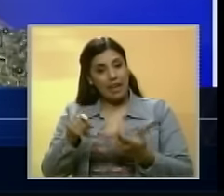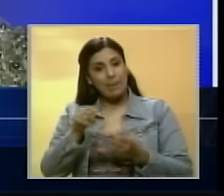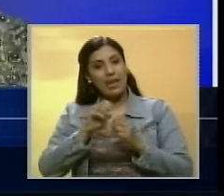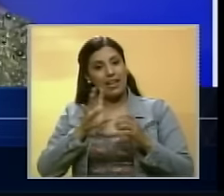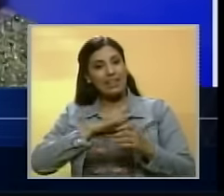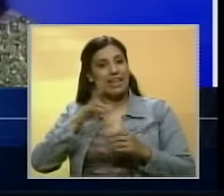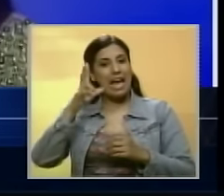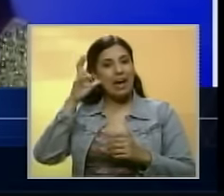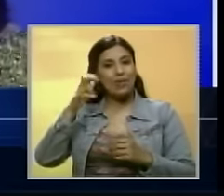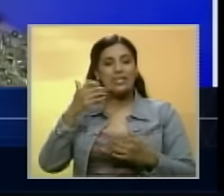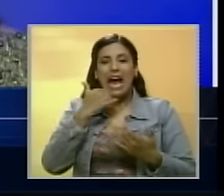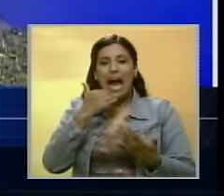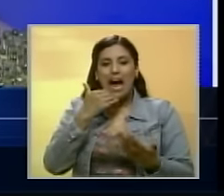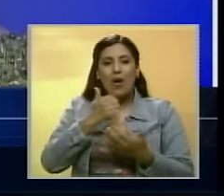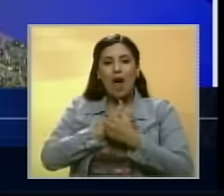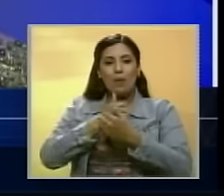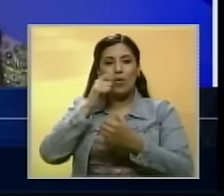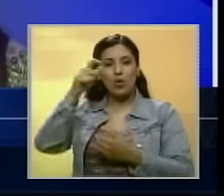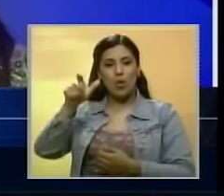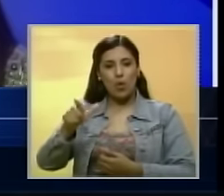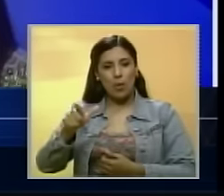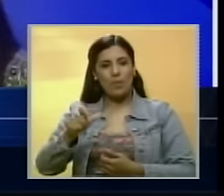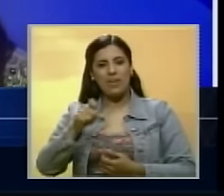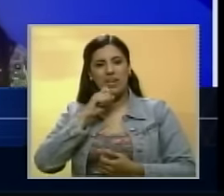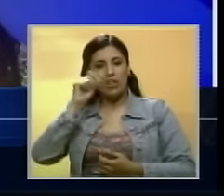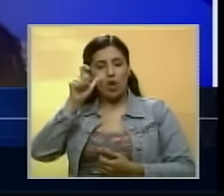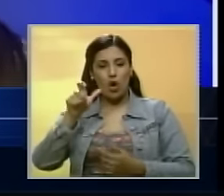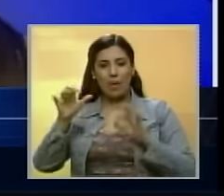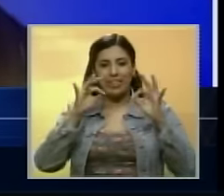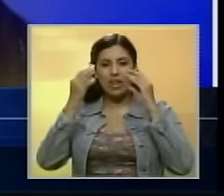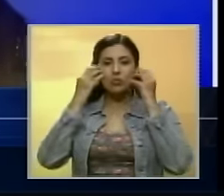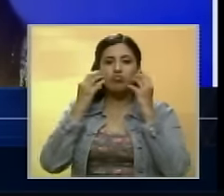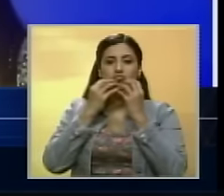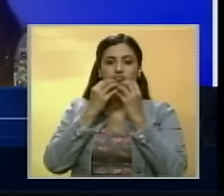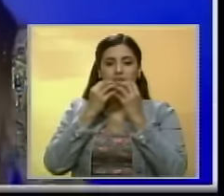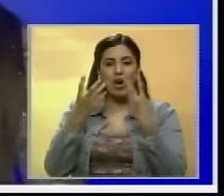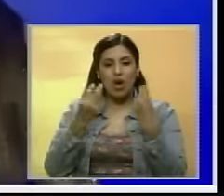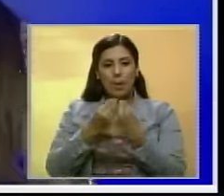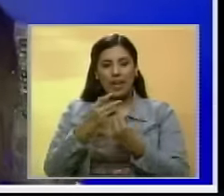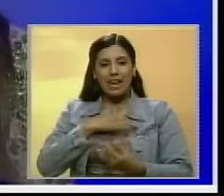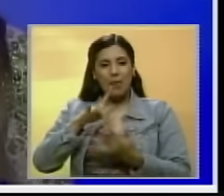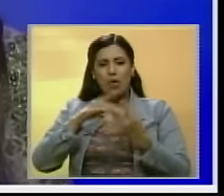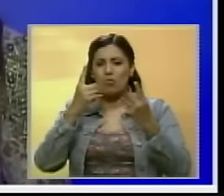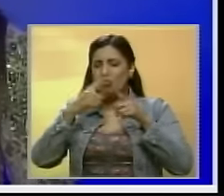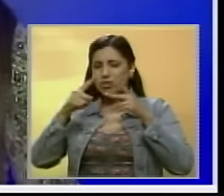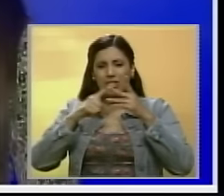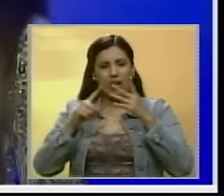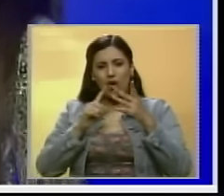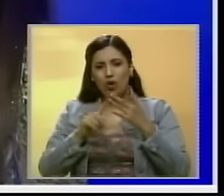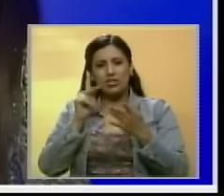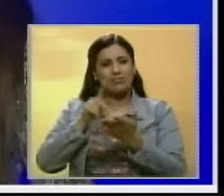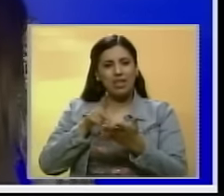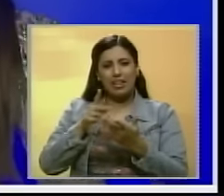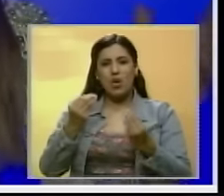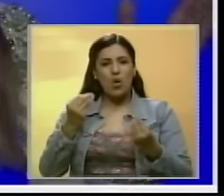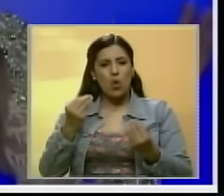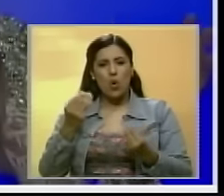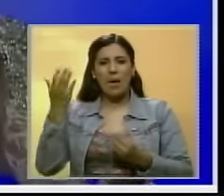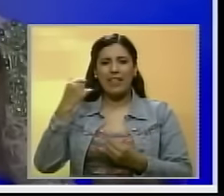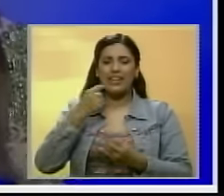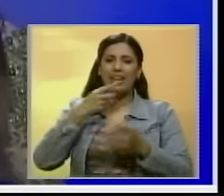poder luchar por el amor de Alejandro que es representado por Daniel elindar eh son muchísimas cosas que que se le vamos a presentar como he